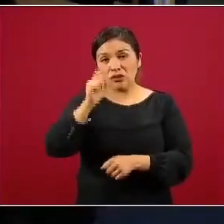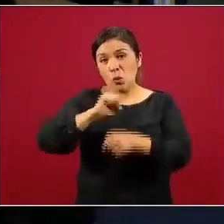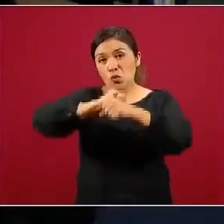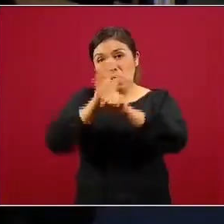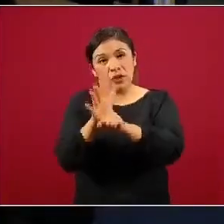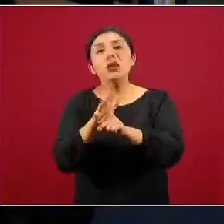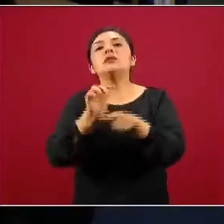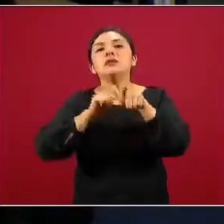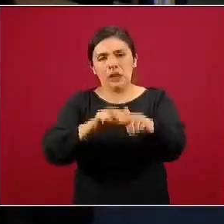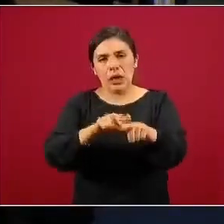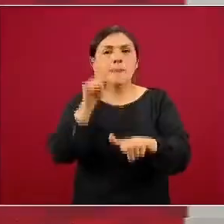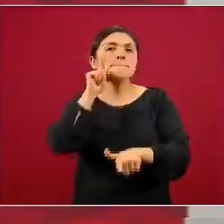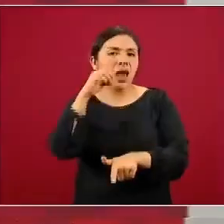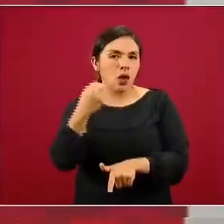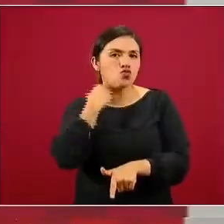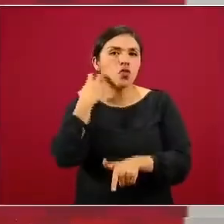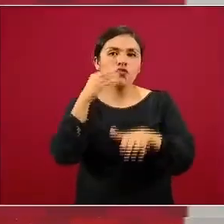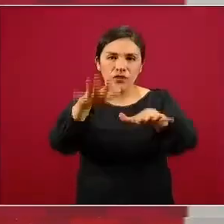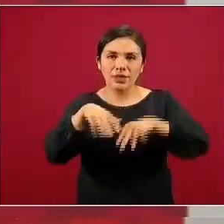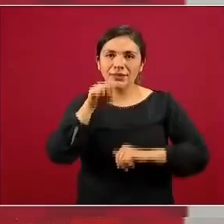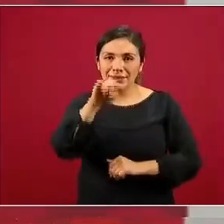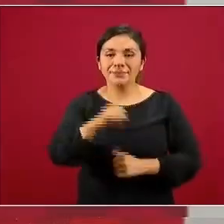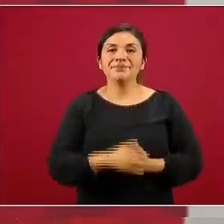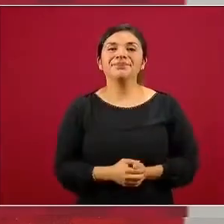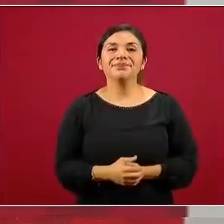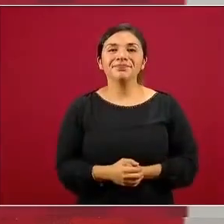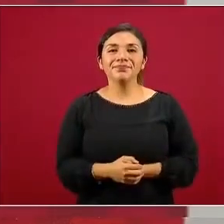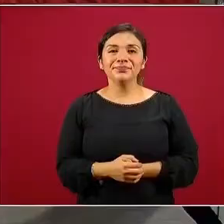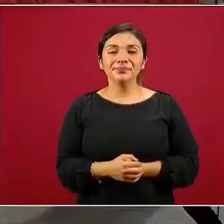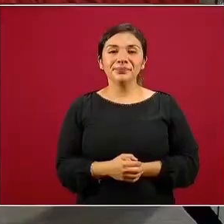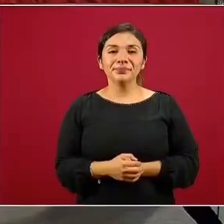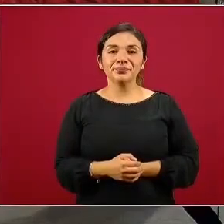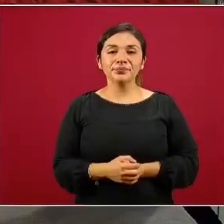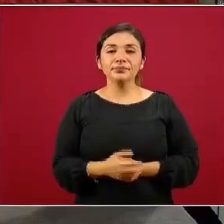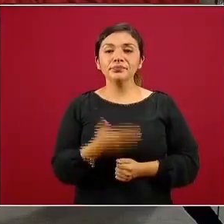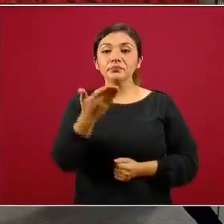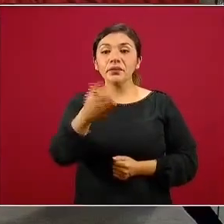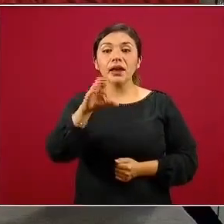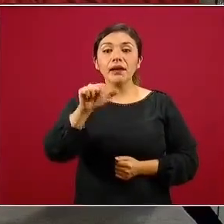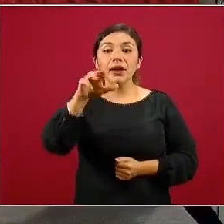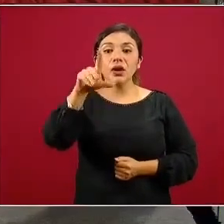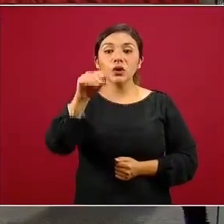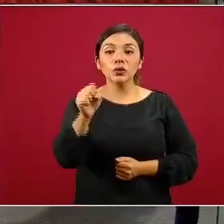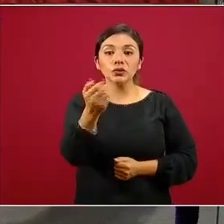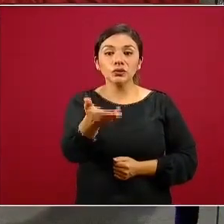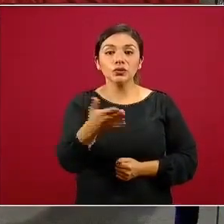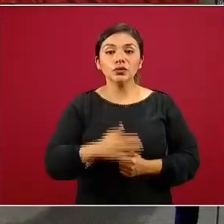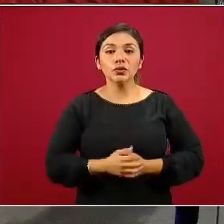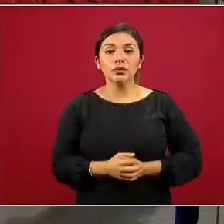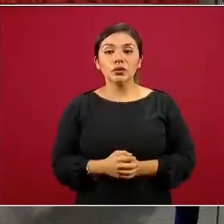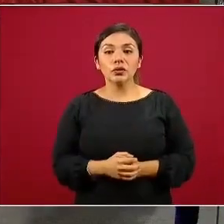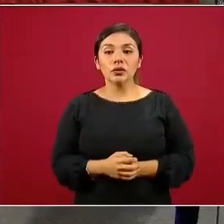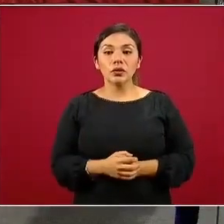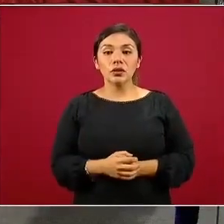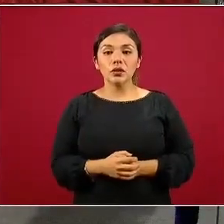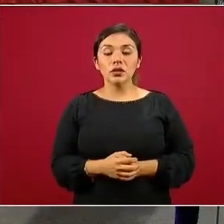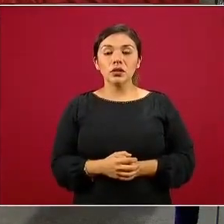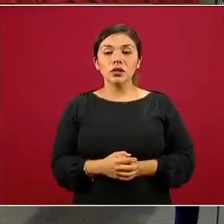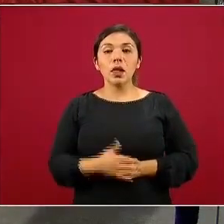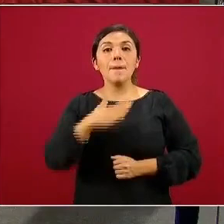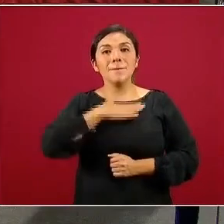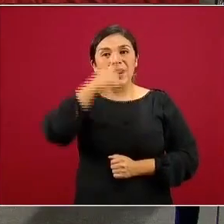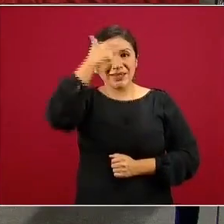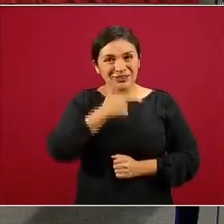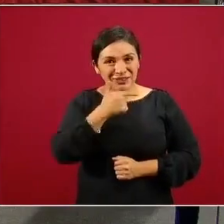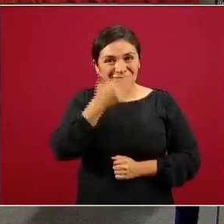COVID, sigue en pie, siempre. Gracias. Carlos, de 1+1, por favor. Gracias.